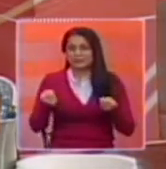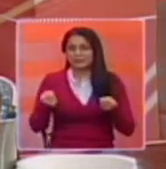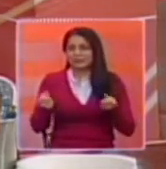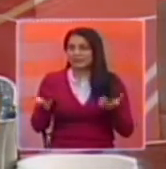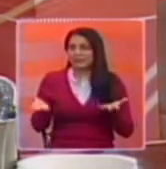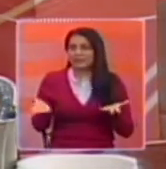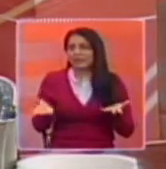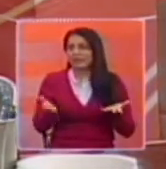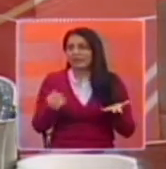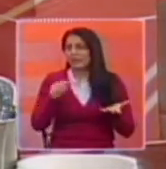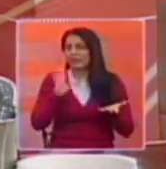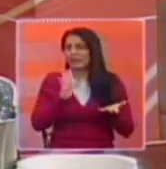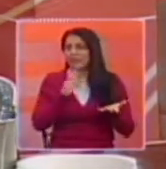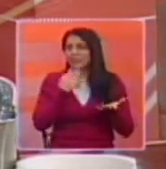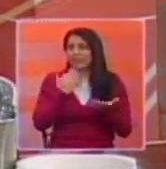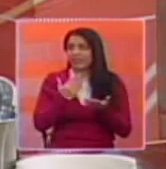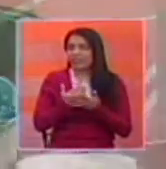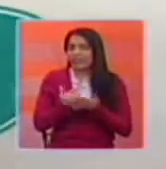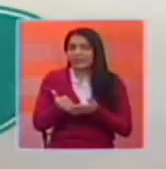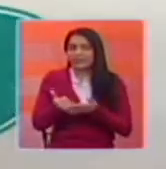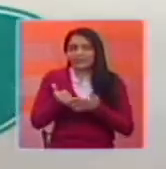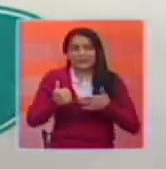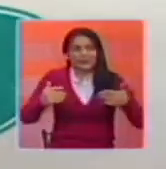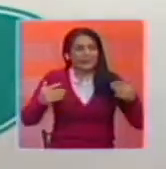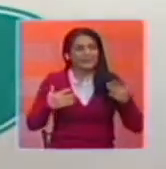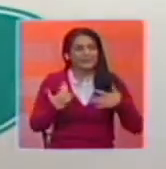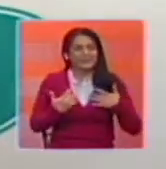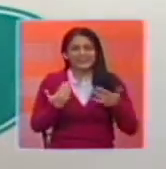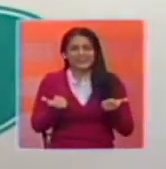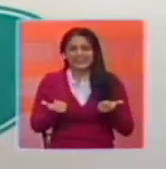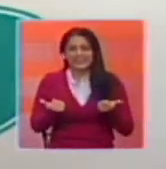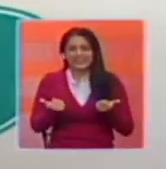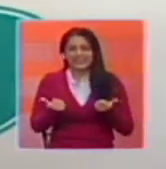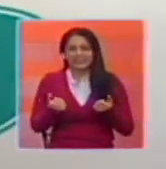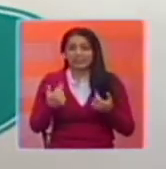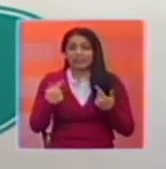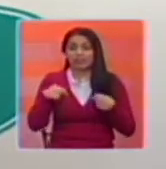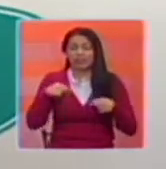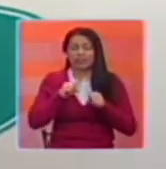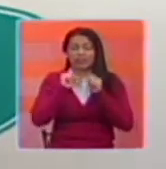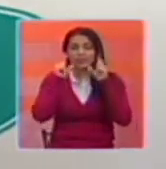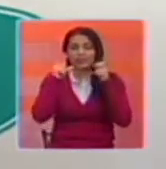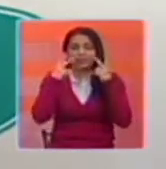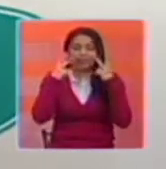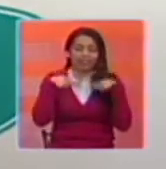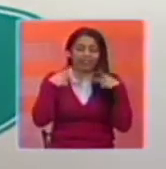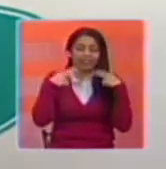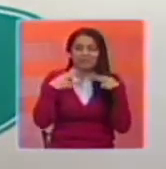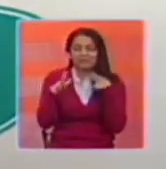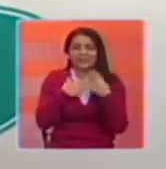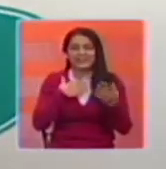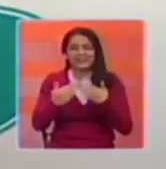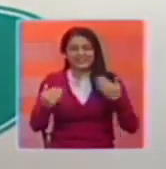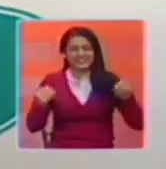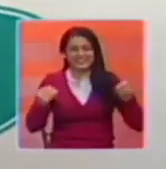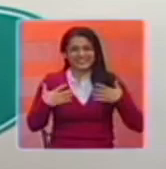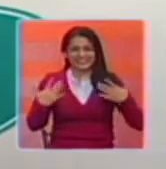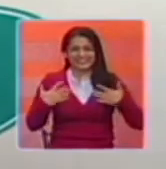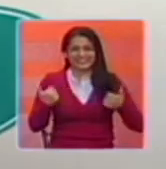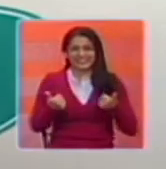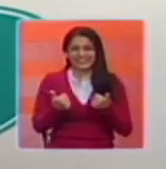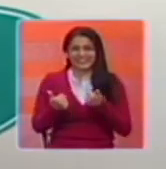gracias a Diosito, me tienes tan feliz el día de hoy, ¿no? Y eso que me amanecí con sueño y todo, pero estoy feliz, feliz, feliz, feliz.